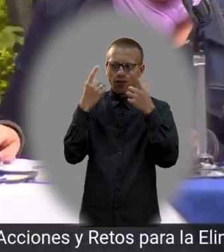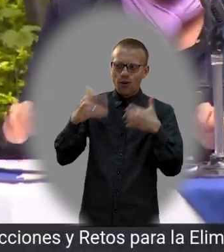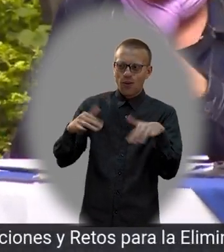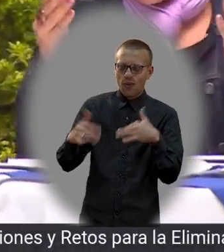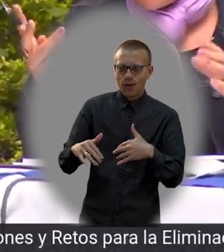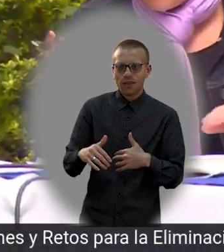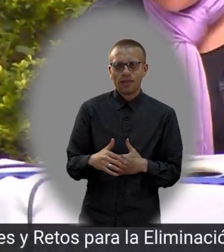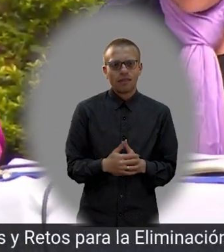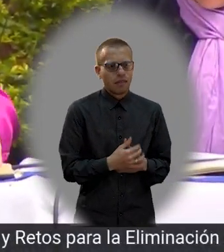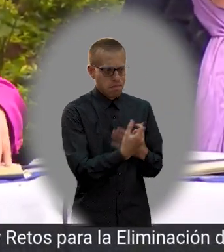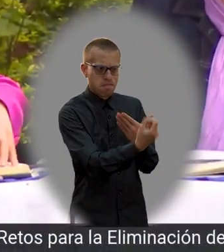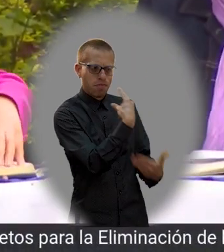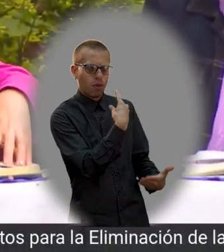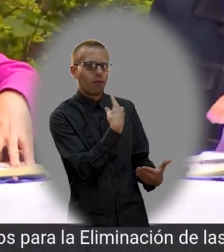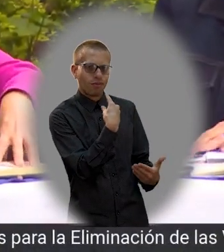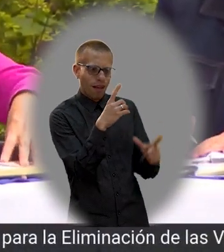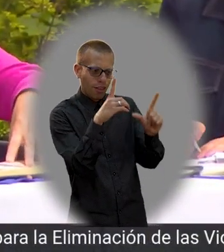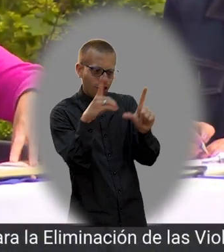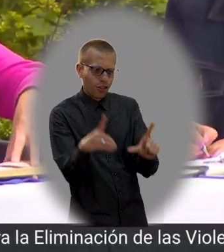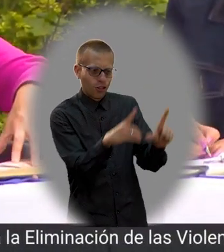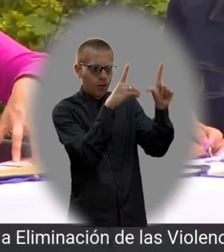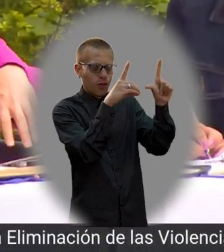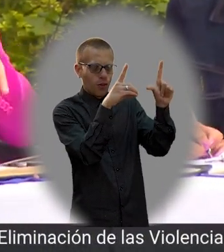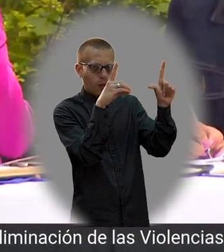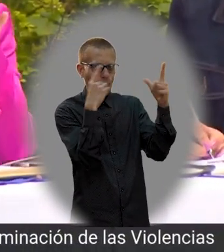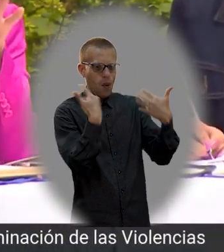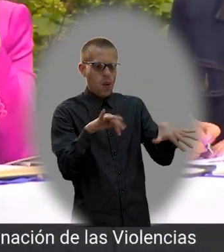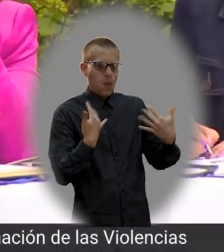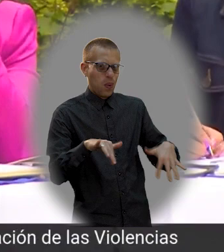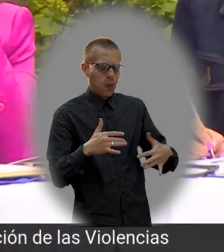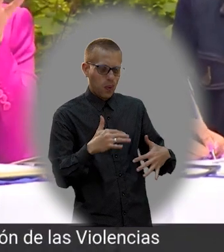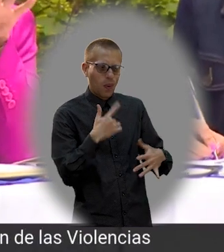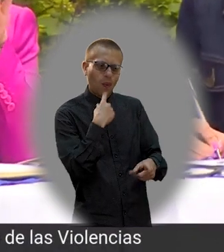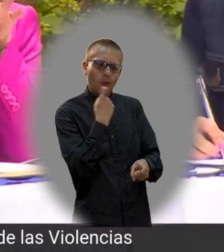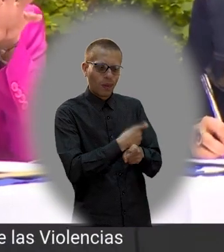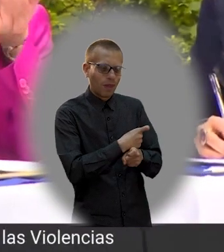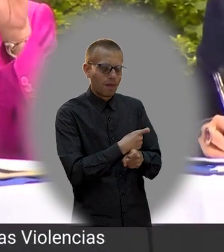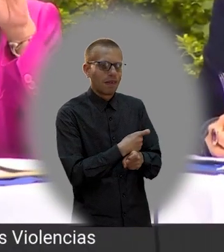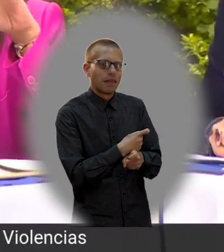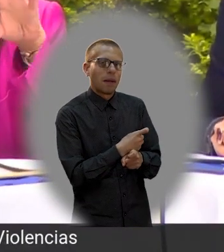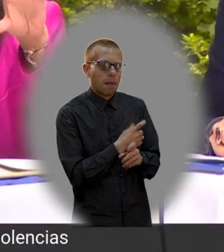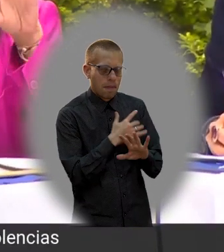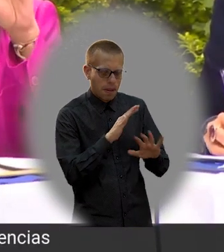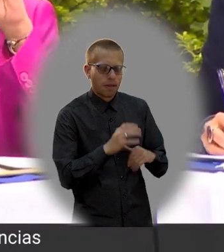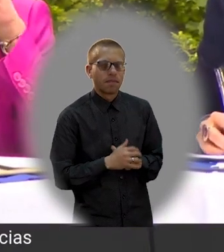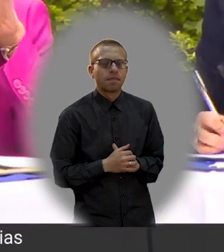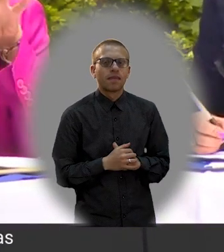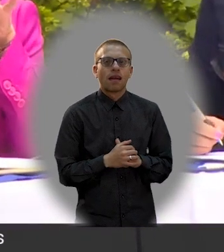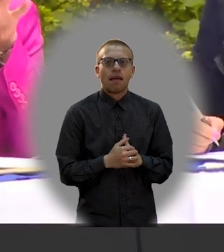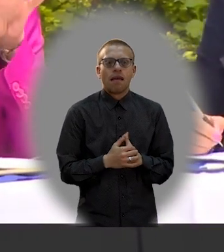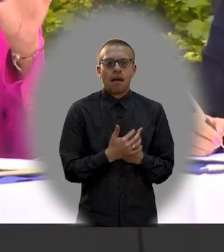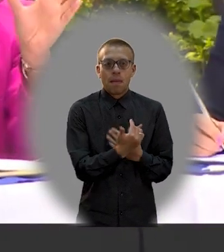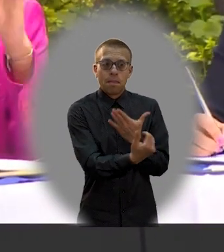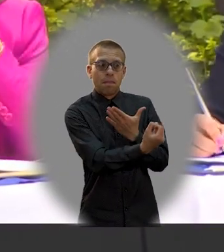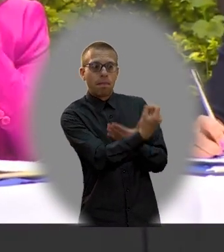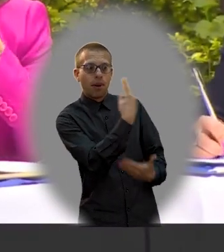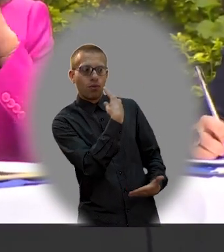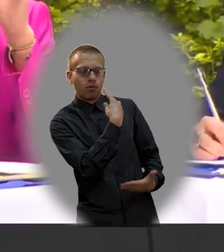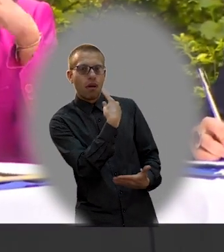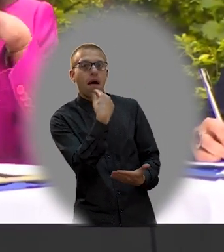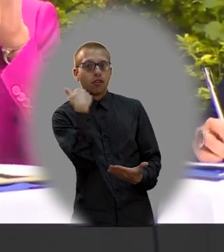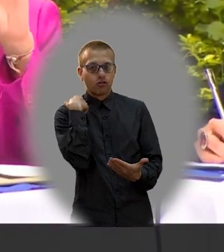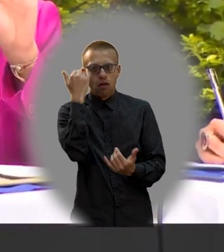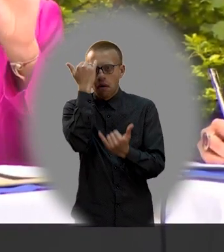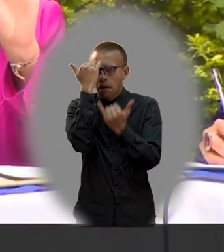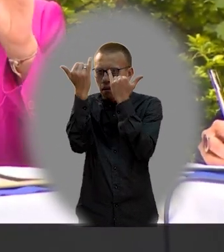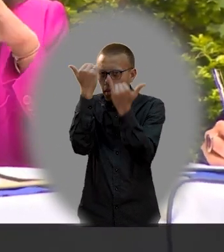Es en efecto una pregunta de doctorado. Pero lo que voy a aprovechar es plantear unas ideas de entrada que luego a